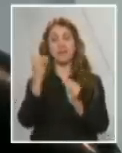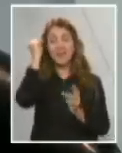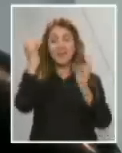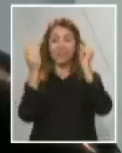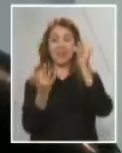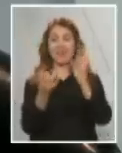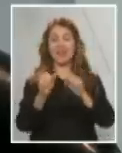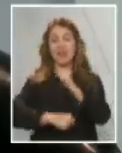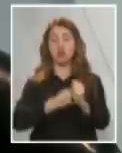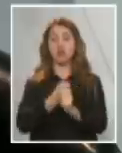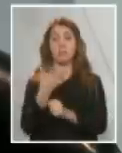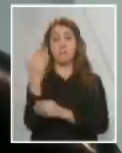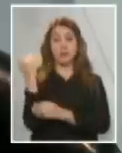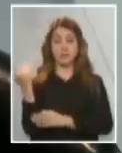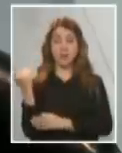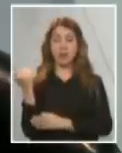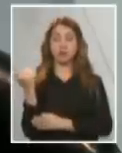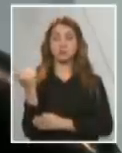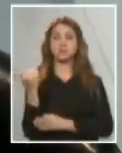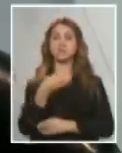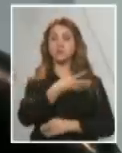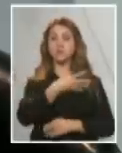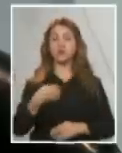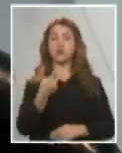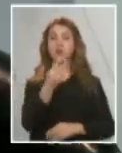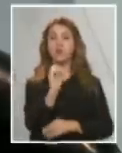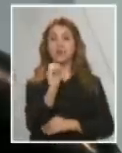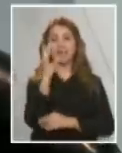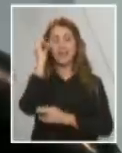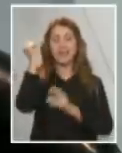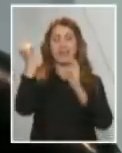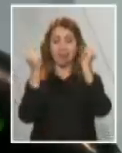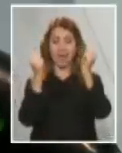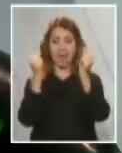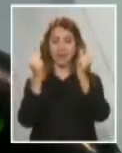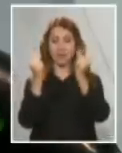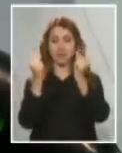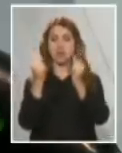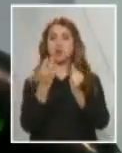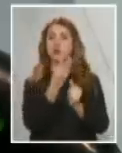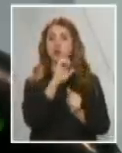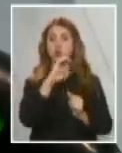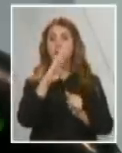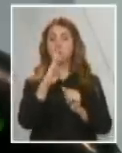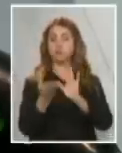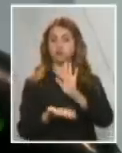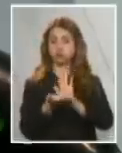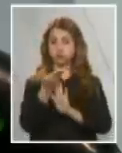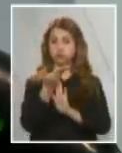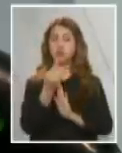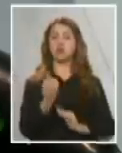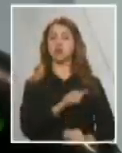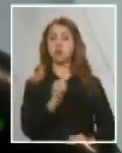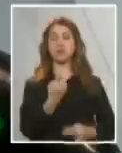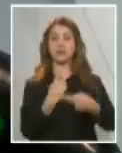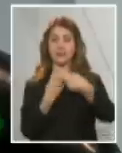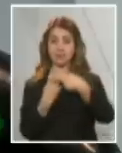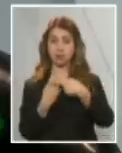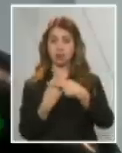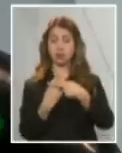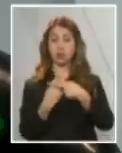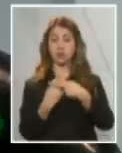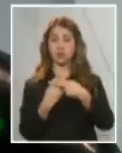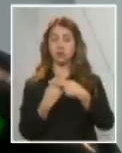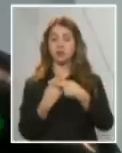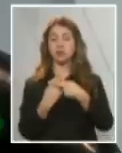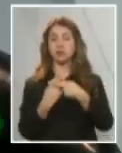terminar de subir las ideas de este año. El año pasado llegaron 420 ideas. de las cuales se suben a la web nuestra de Teletón, de las